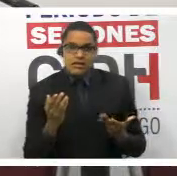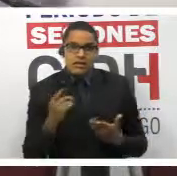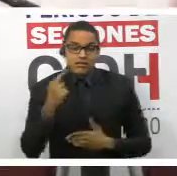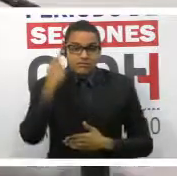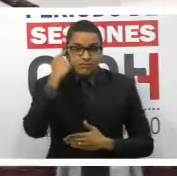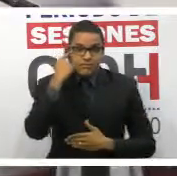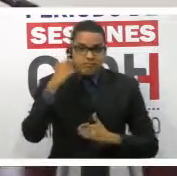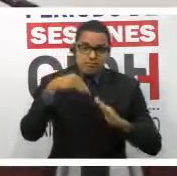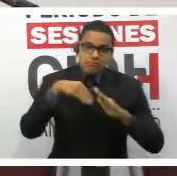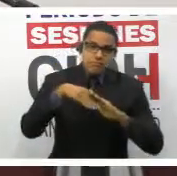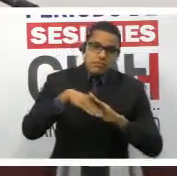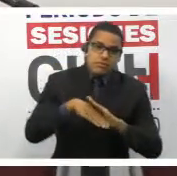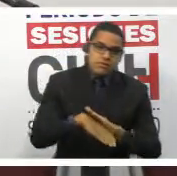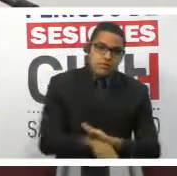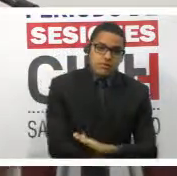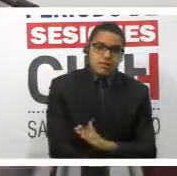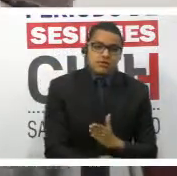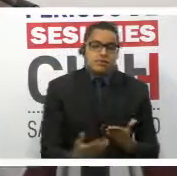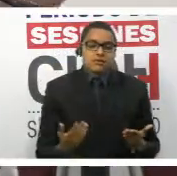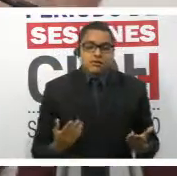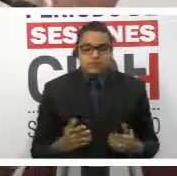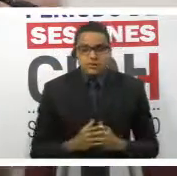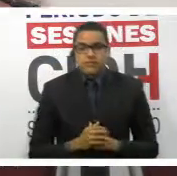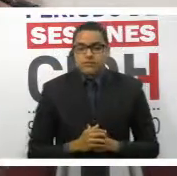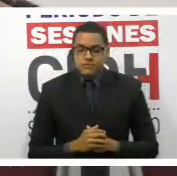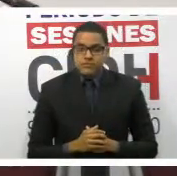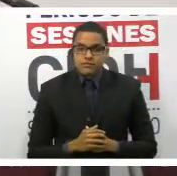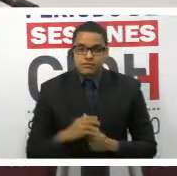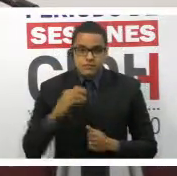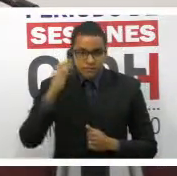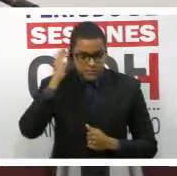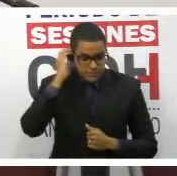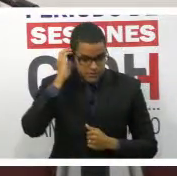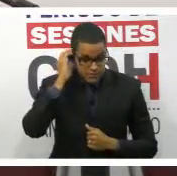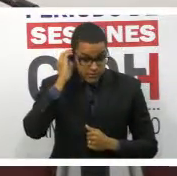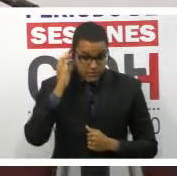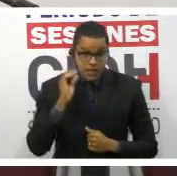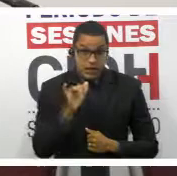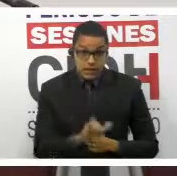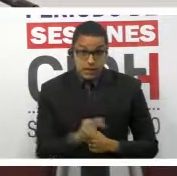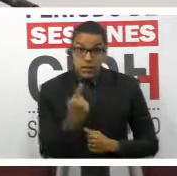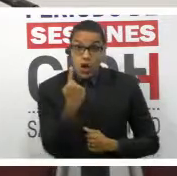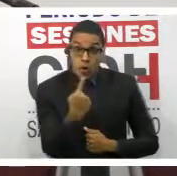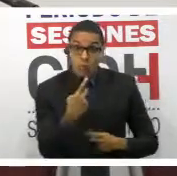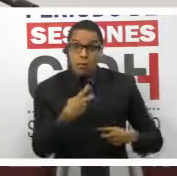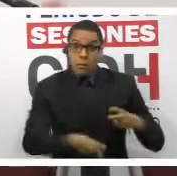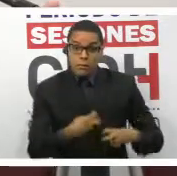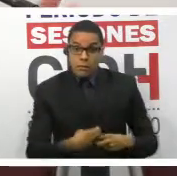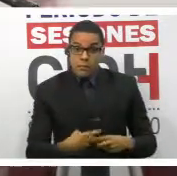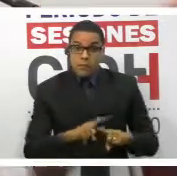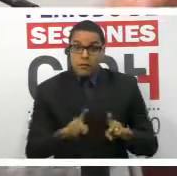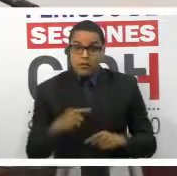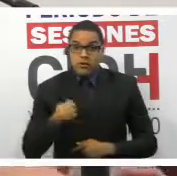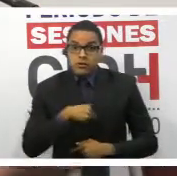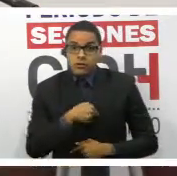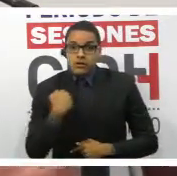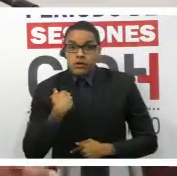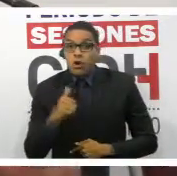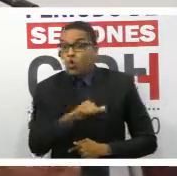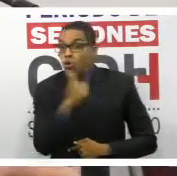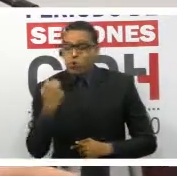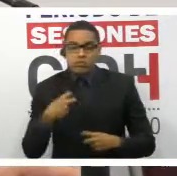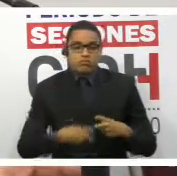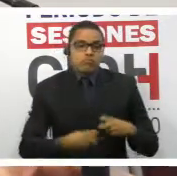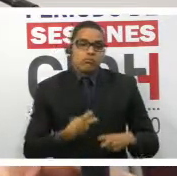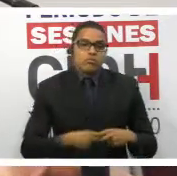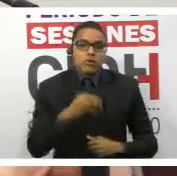previamente y le volvió a quitar el niño digamos o sea esto es un caso digo como otros que se están registrando en judicialización de la maternidad que explica un poco lo